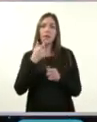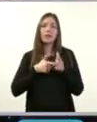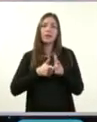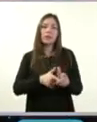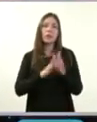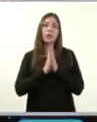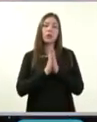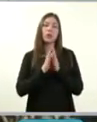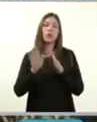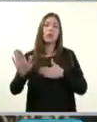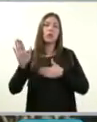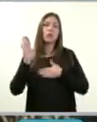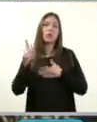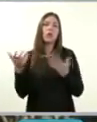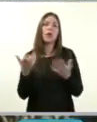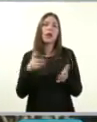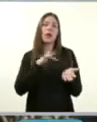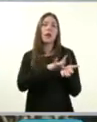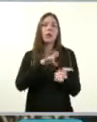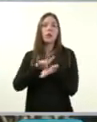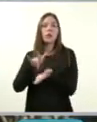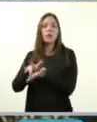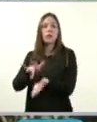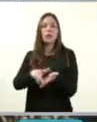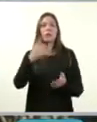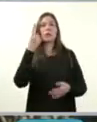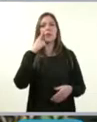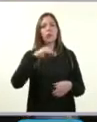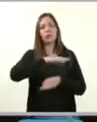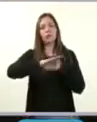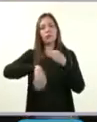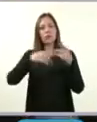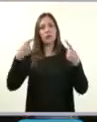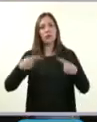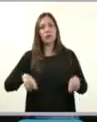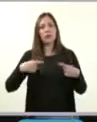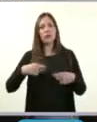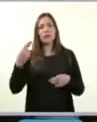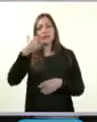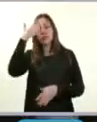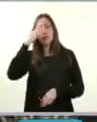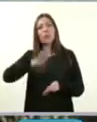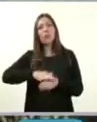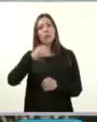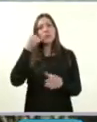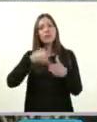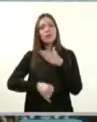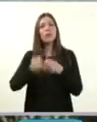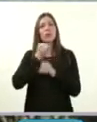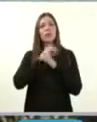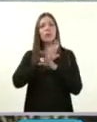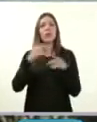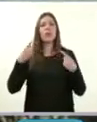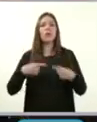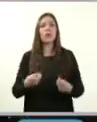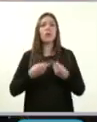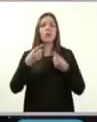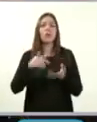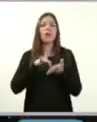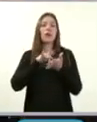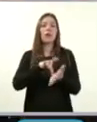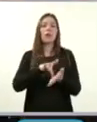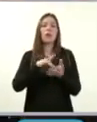causa y sigan haciendo acciones para que toda la población se informe y que la gente tenga su tratamiento oportuno, y es